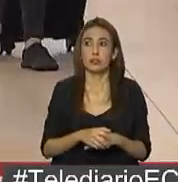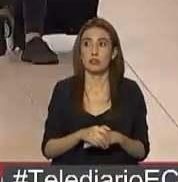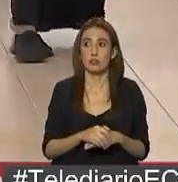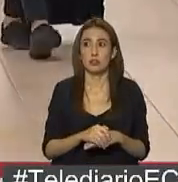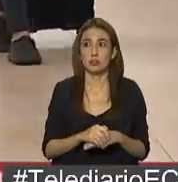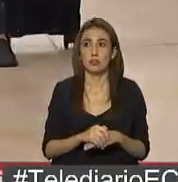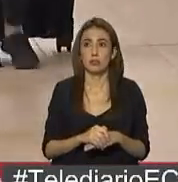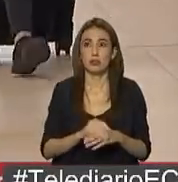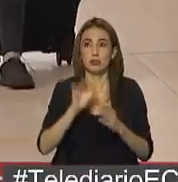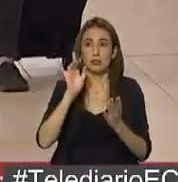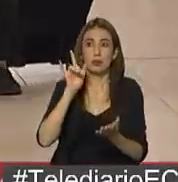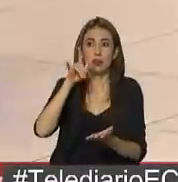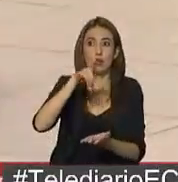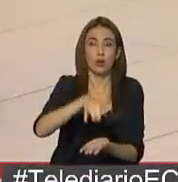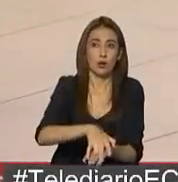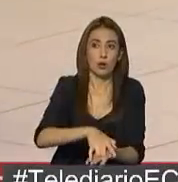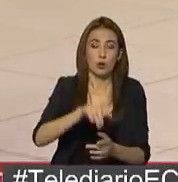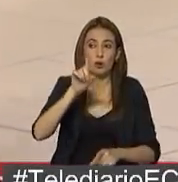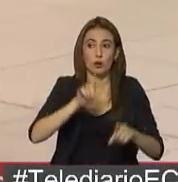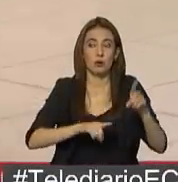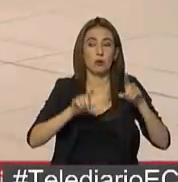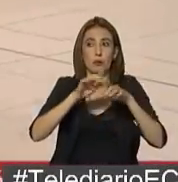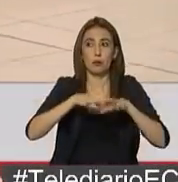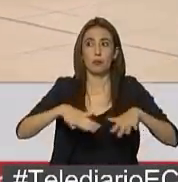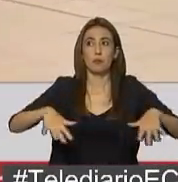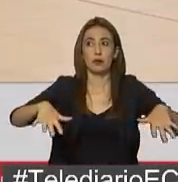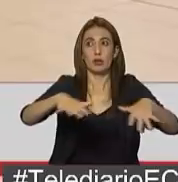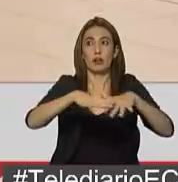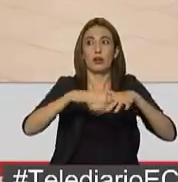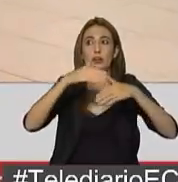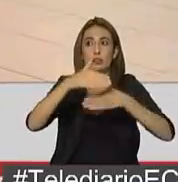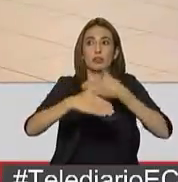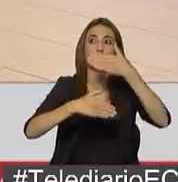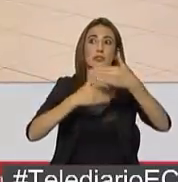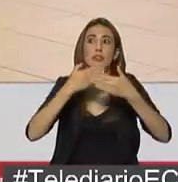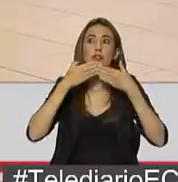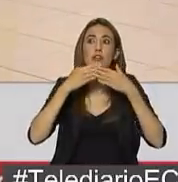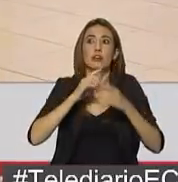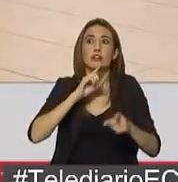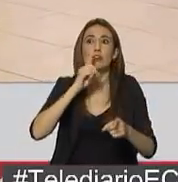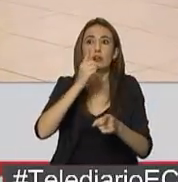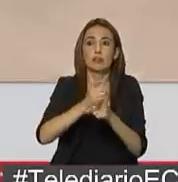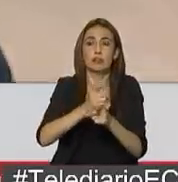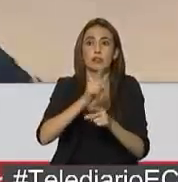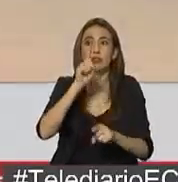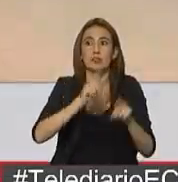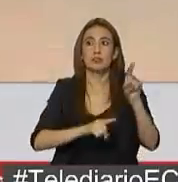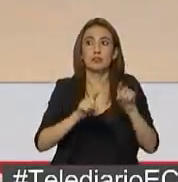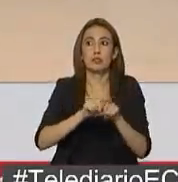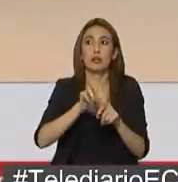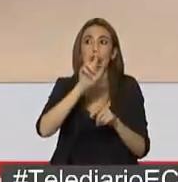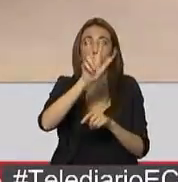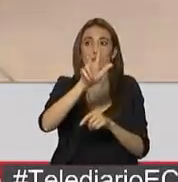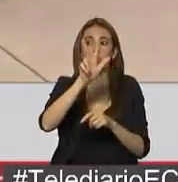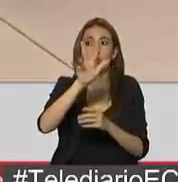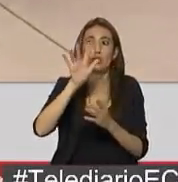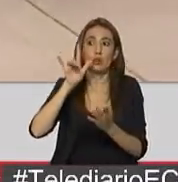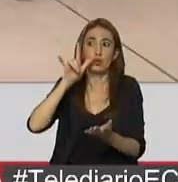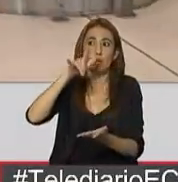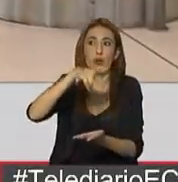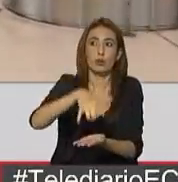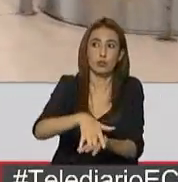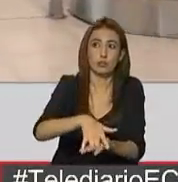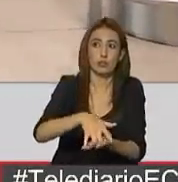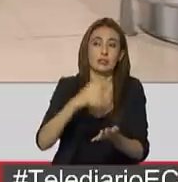Los vuelos nacionales se retomaron este lunes en el país con estrictas normas de seguridad en los aeropuertos. Solo 3 aerolíneas están